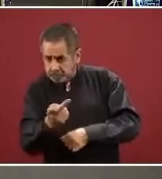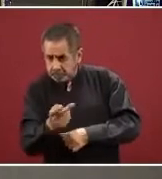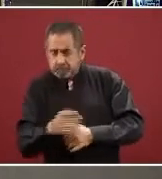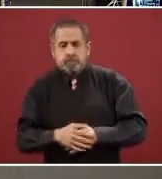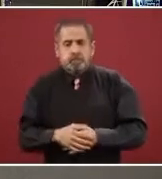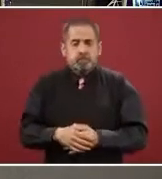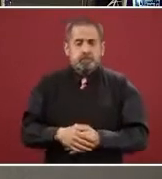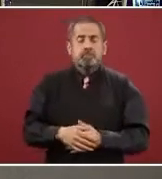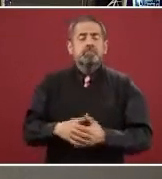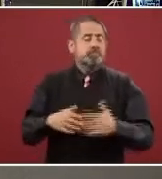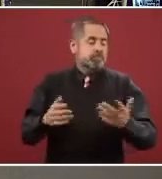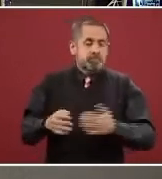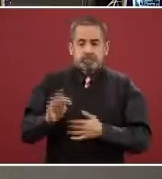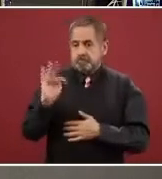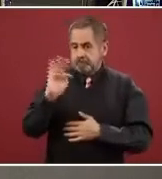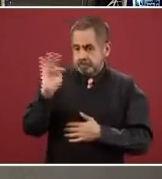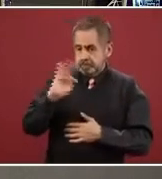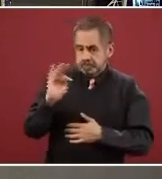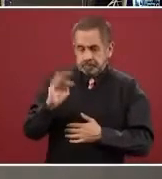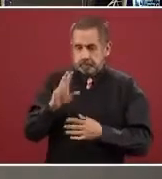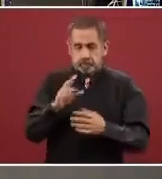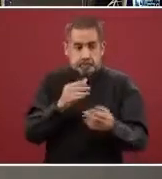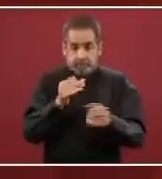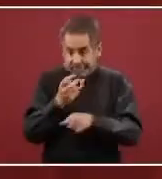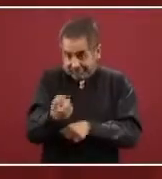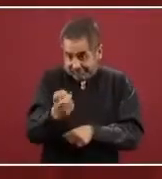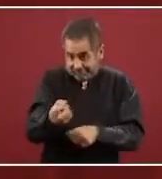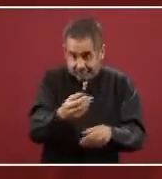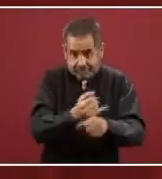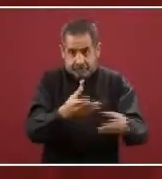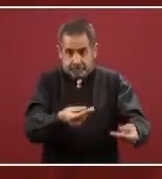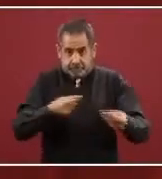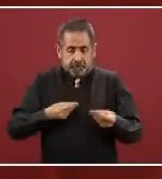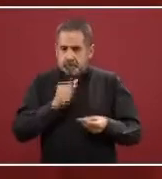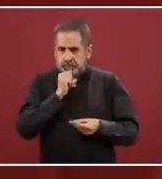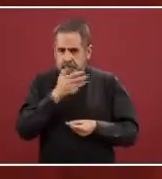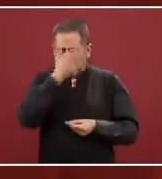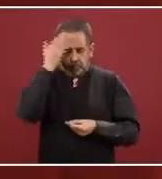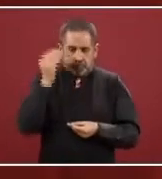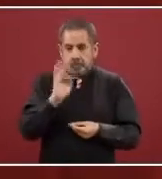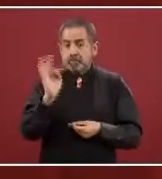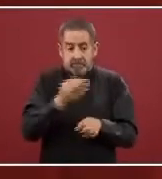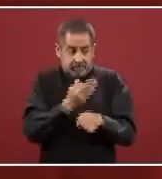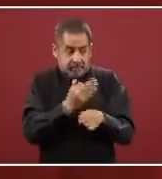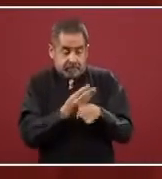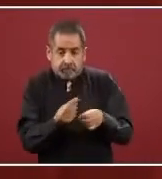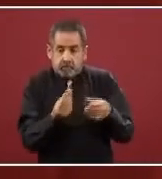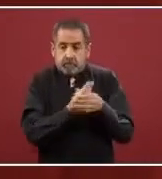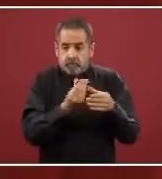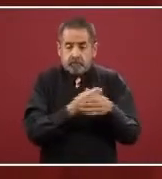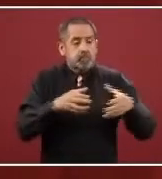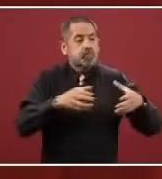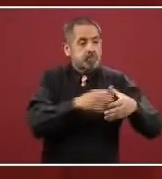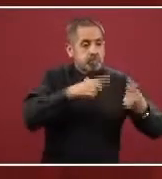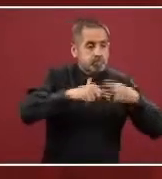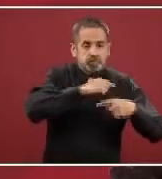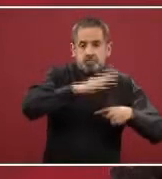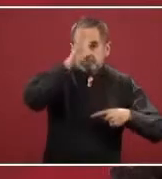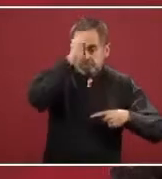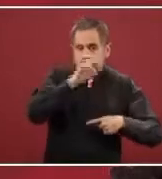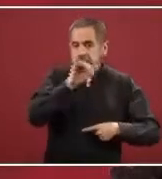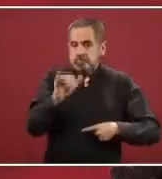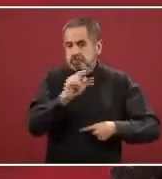Puede ser, no tengo yo esa información, no sé si lo vayan a ver ahorita en este momento, vaya a ser un acuerdo o